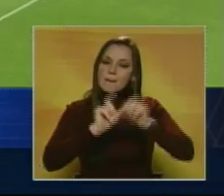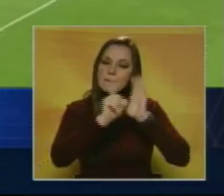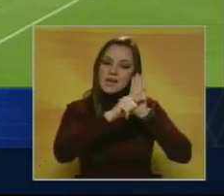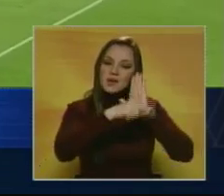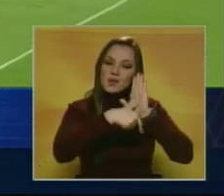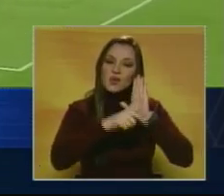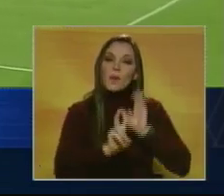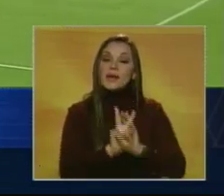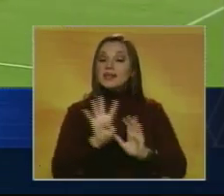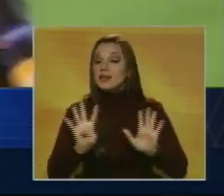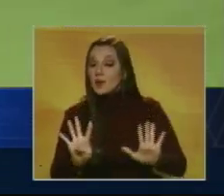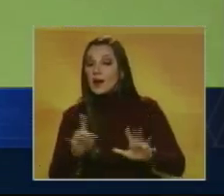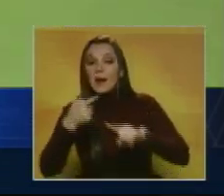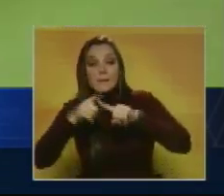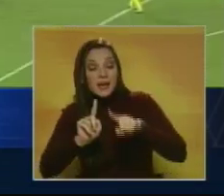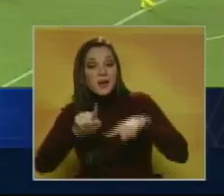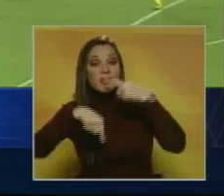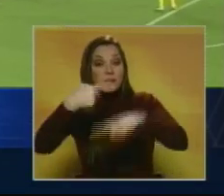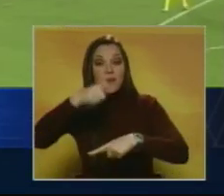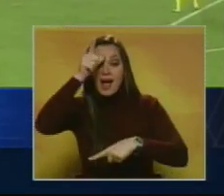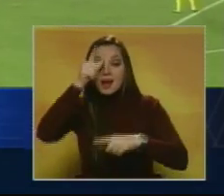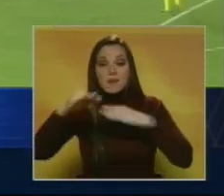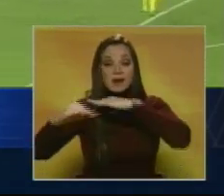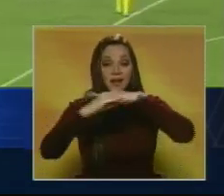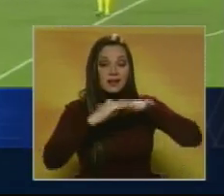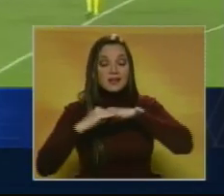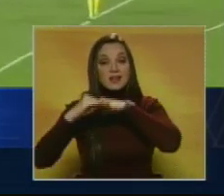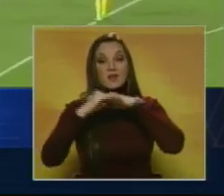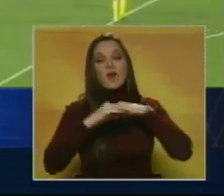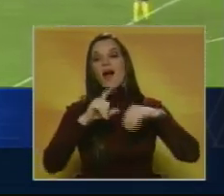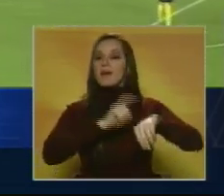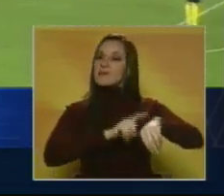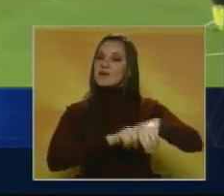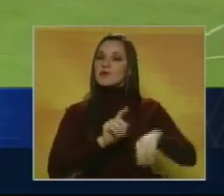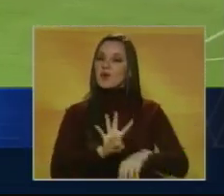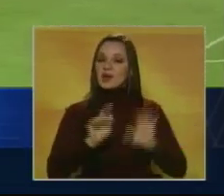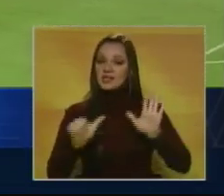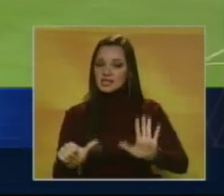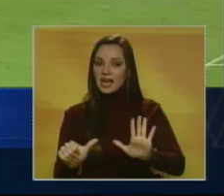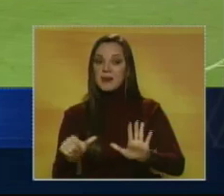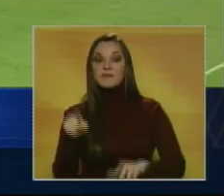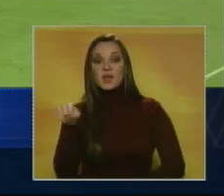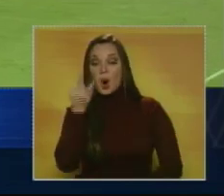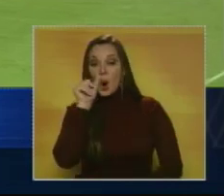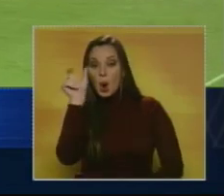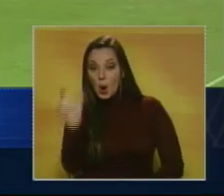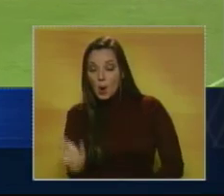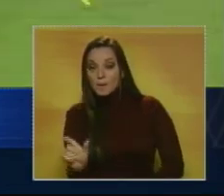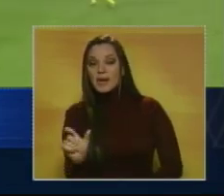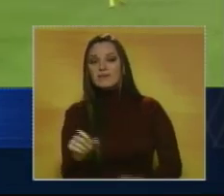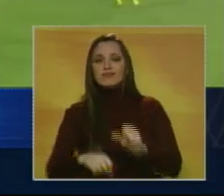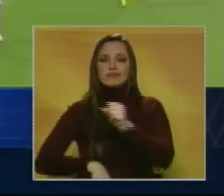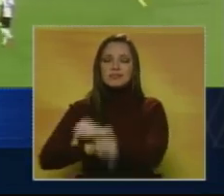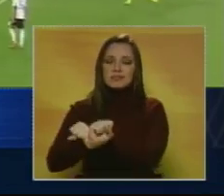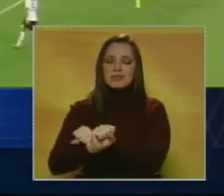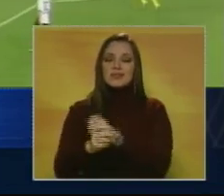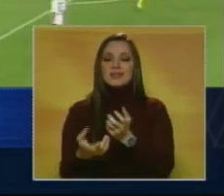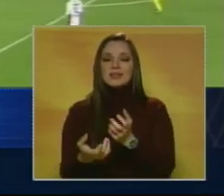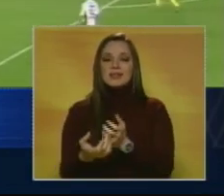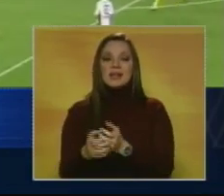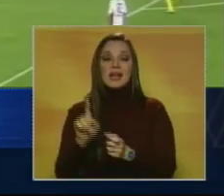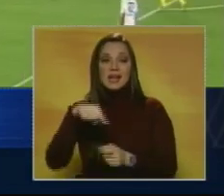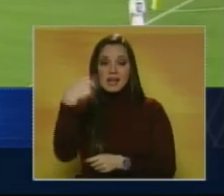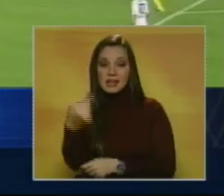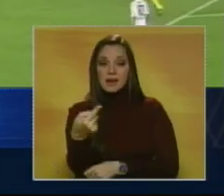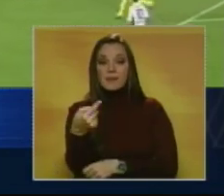los alemanes igualaron gracias a Mehmedi al 46 y Javier Chicharito Hernández a la fracción 51. La Roma se llevó la victoria con